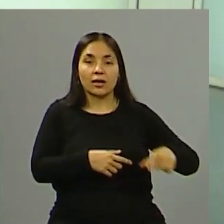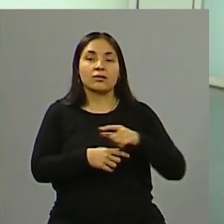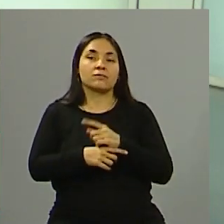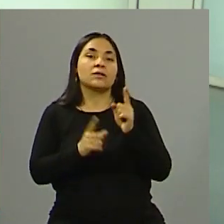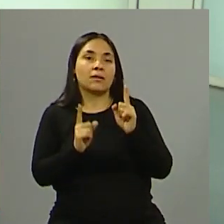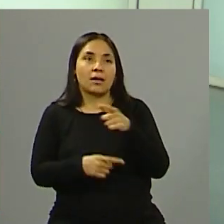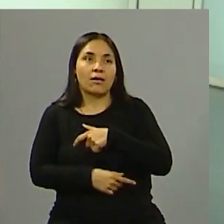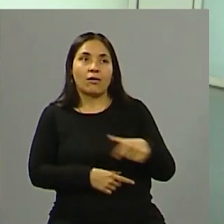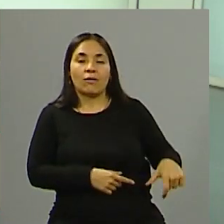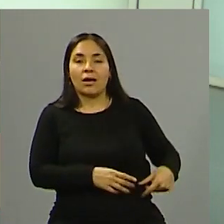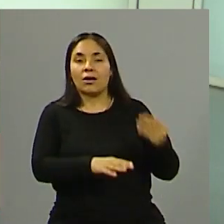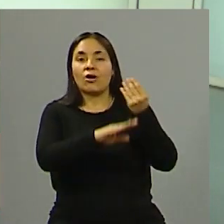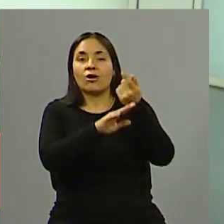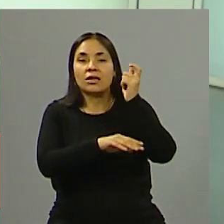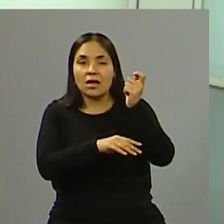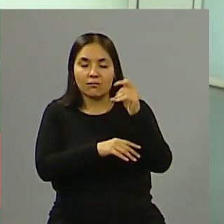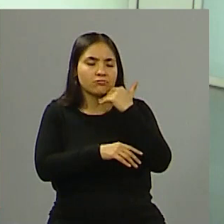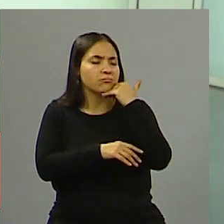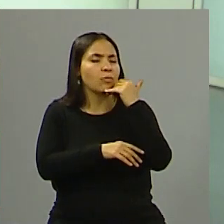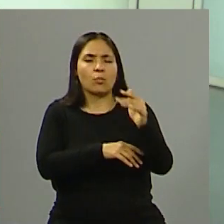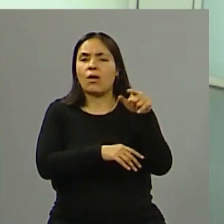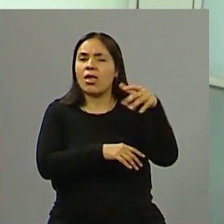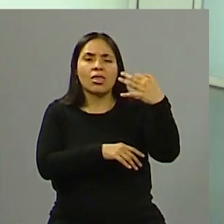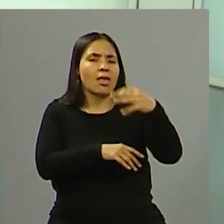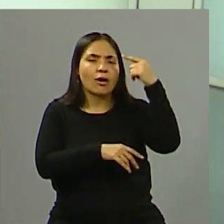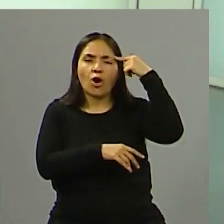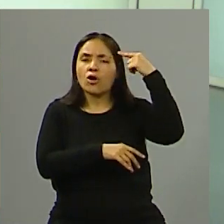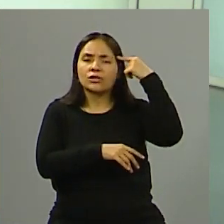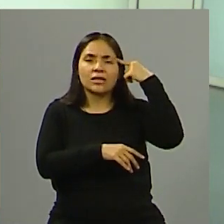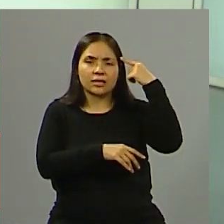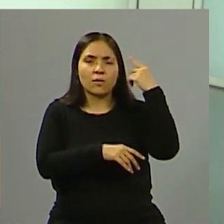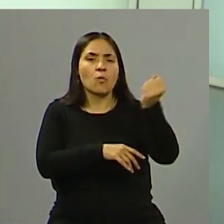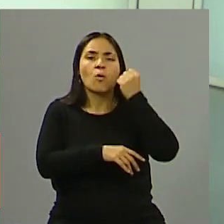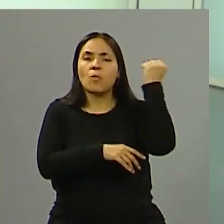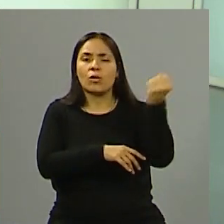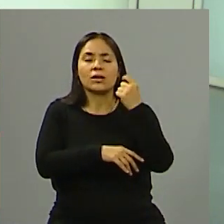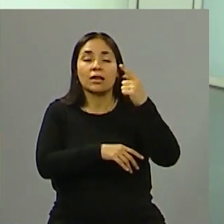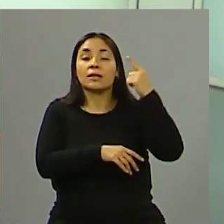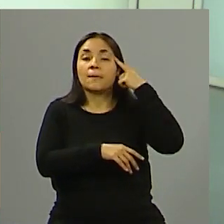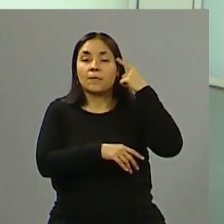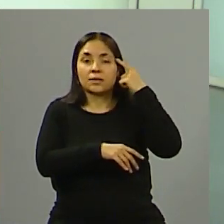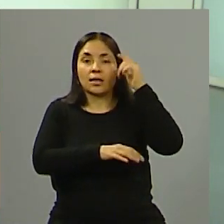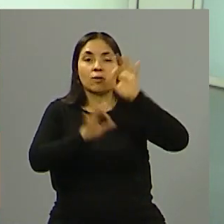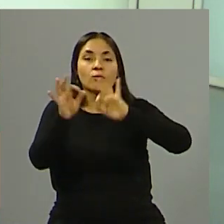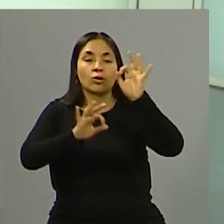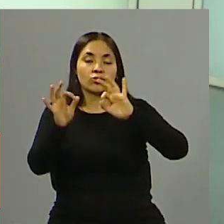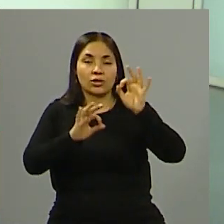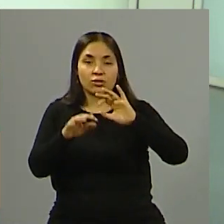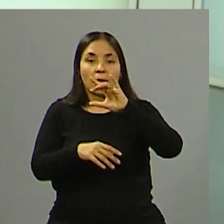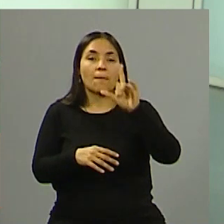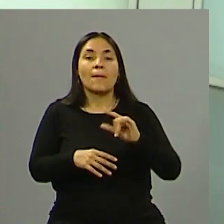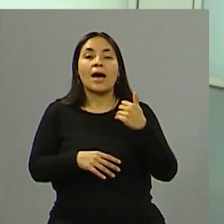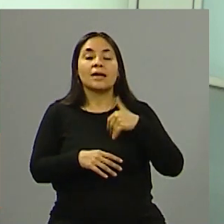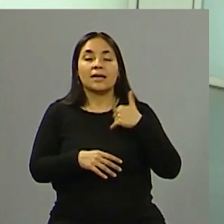gobierno, esté quien esté, debe tomar conciencia sobre lo importante que es pensar en un proyecto para la Argentina, un